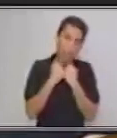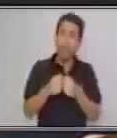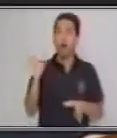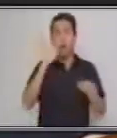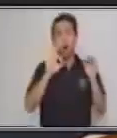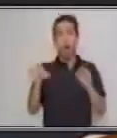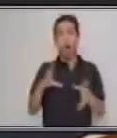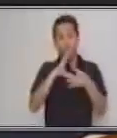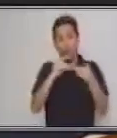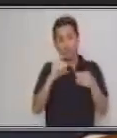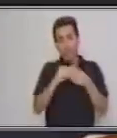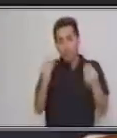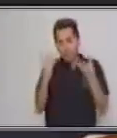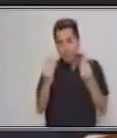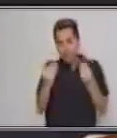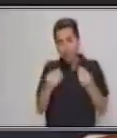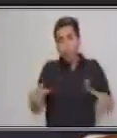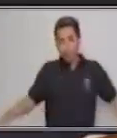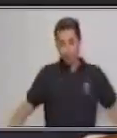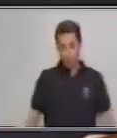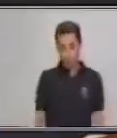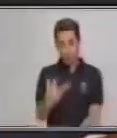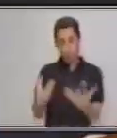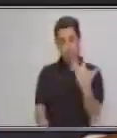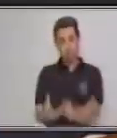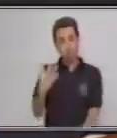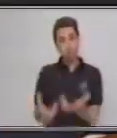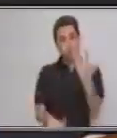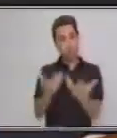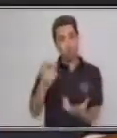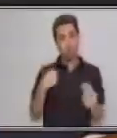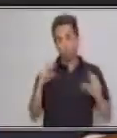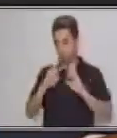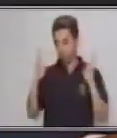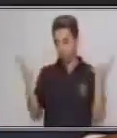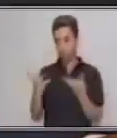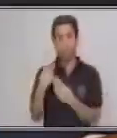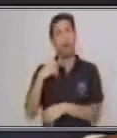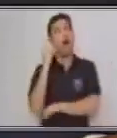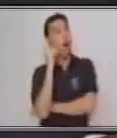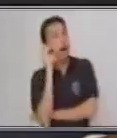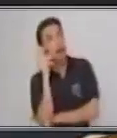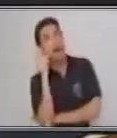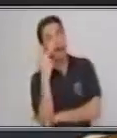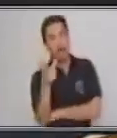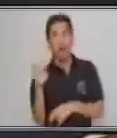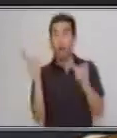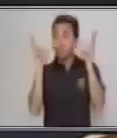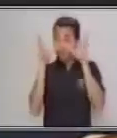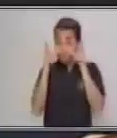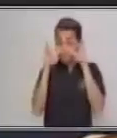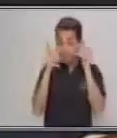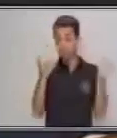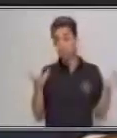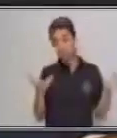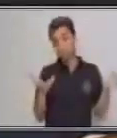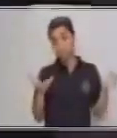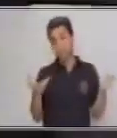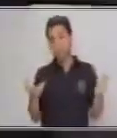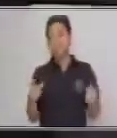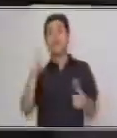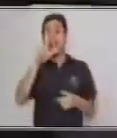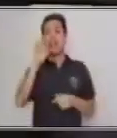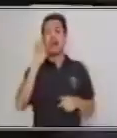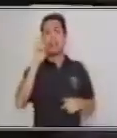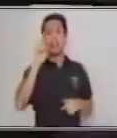leyenda es una historia fantástica también que se desarrolla en lugares que nosotros conocemos. Es